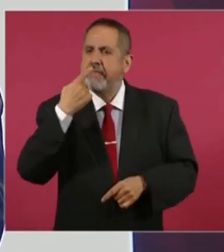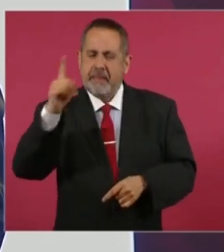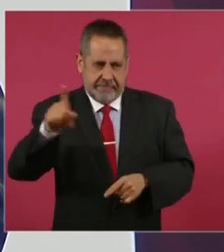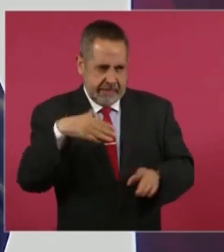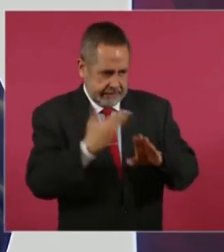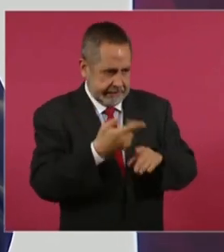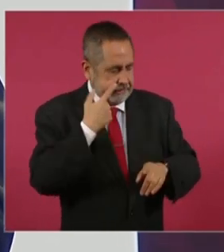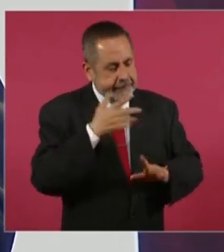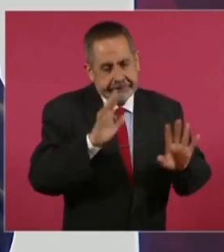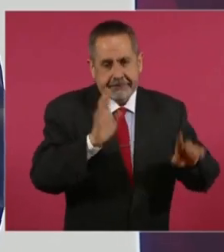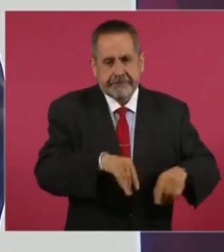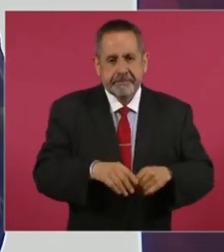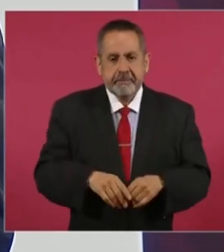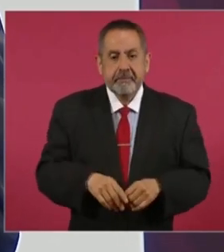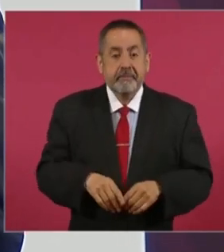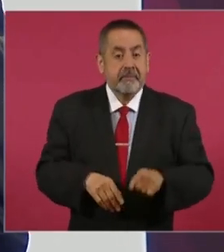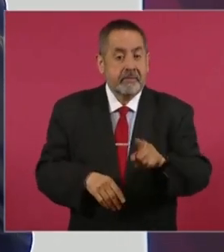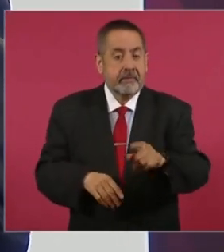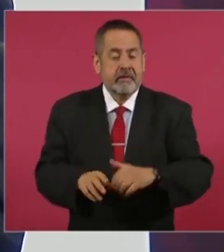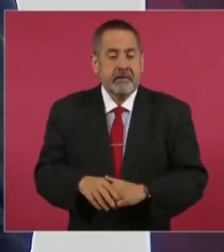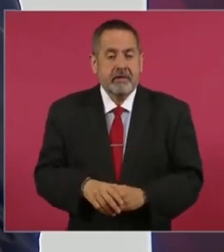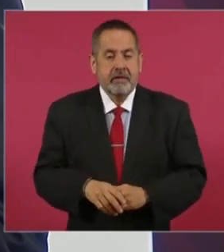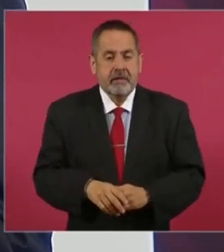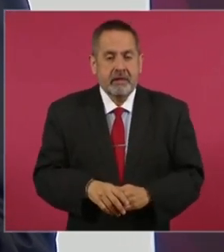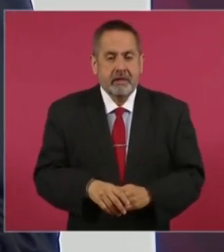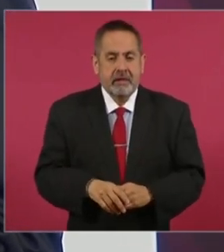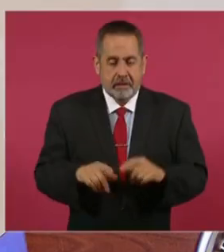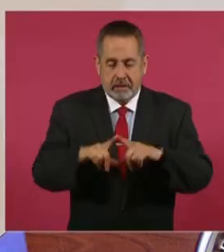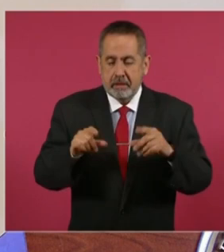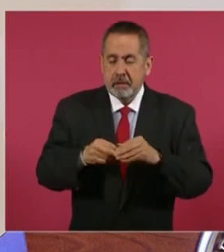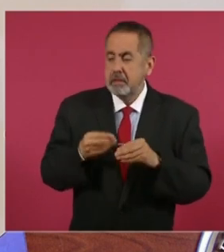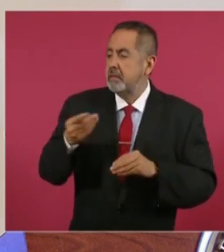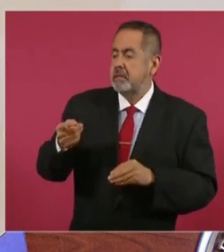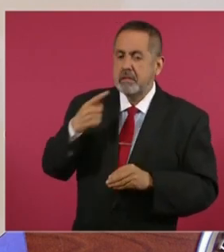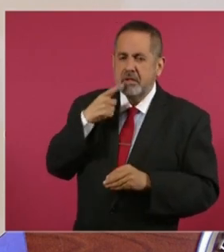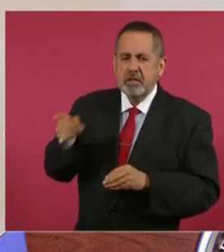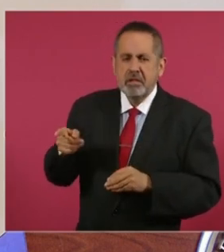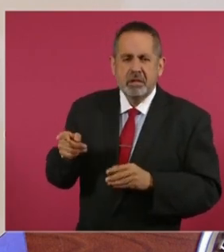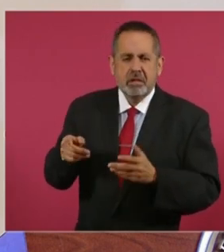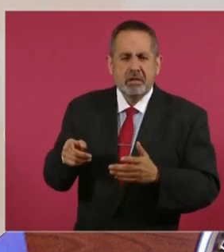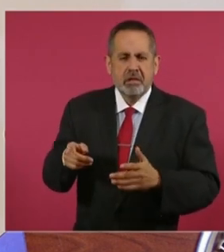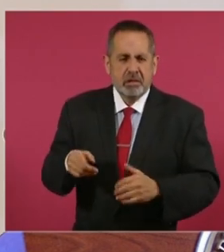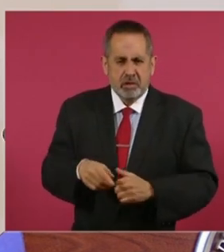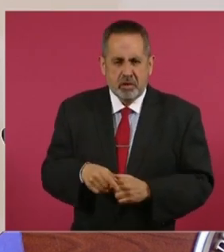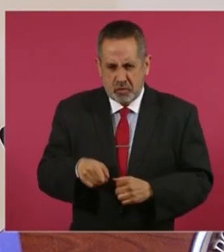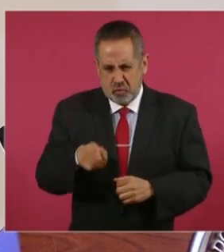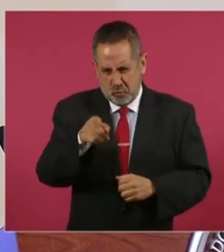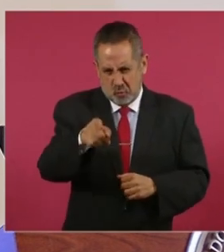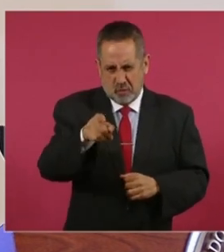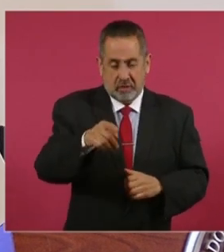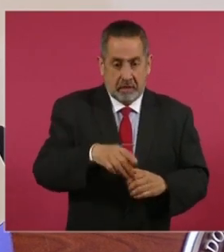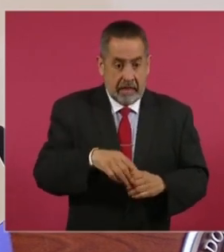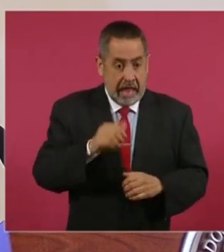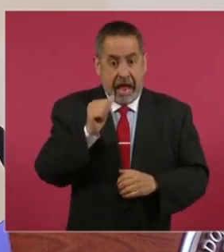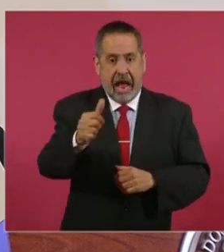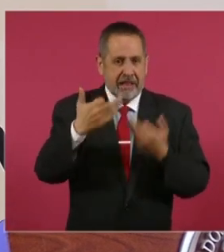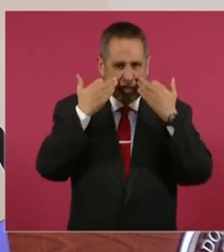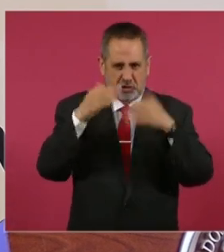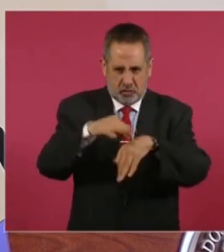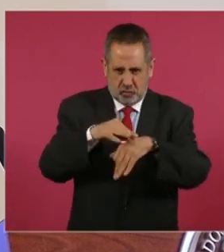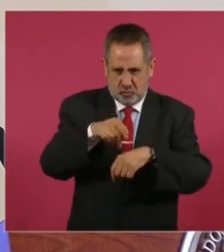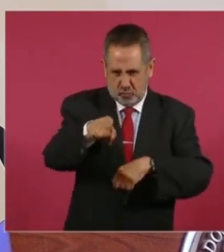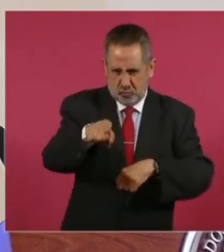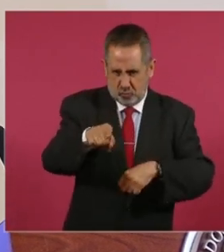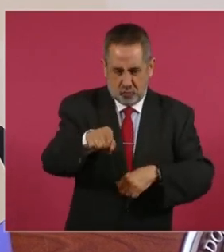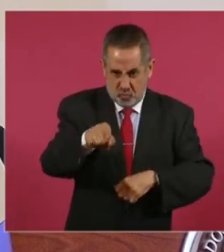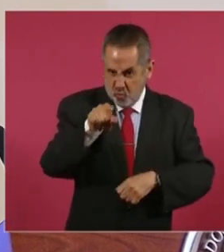resulta con una tarjeta. Oiga, pero usted le dijo al testigo